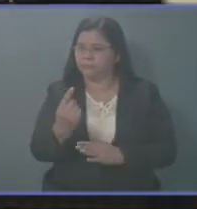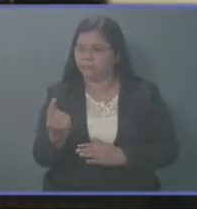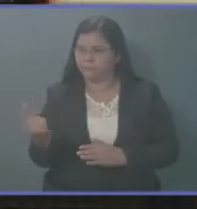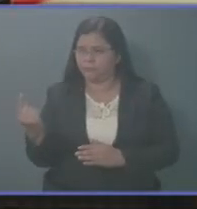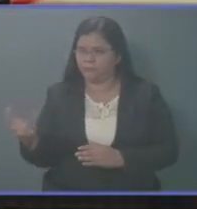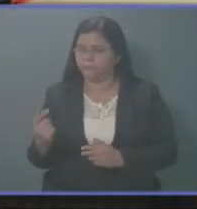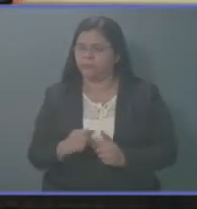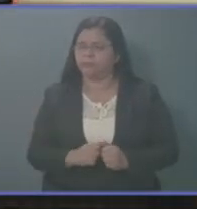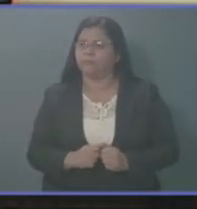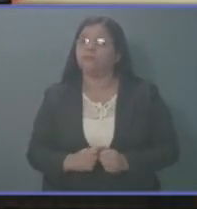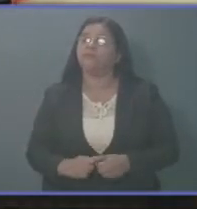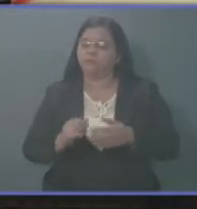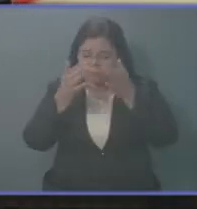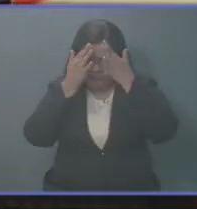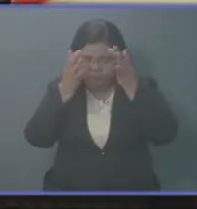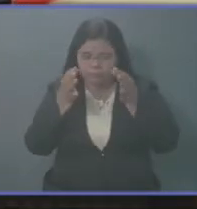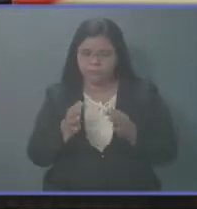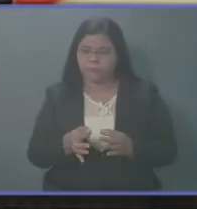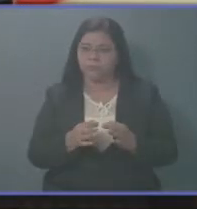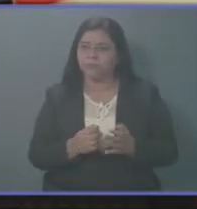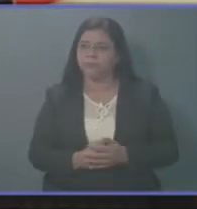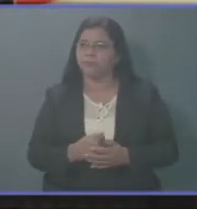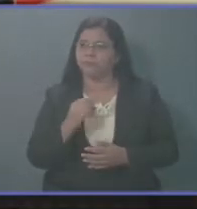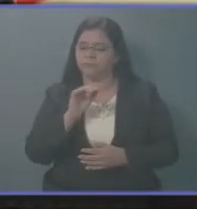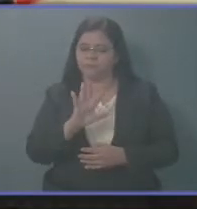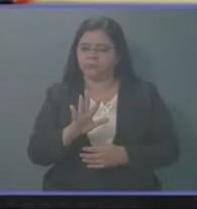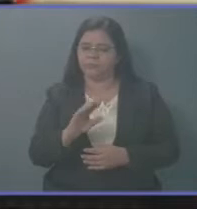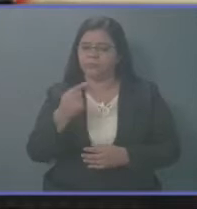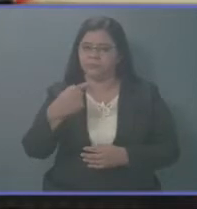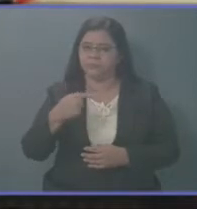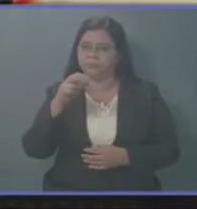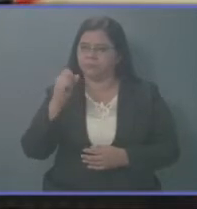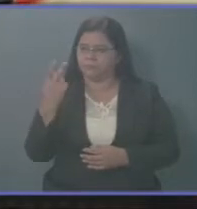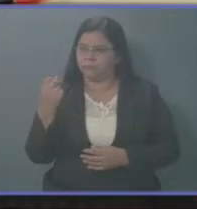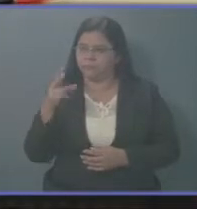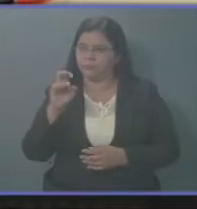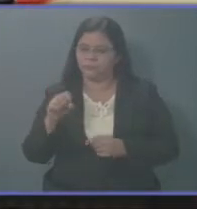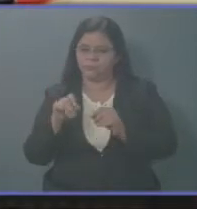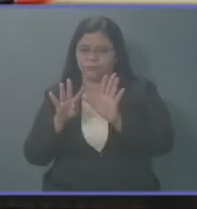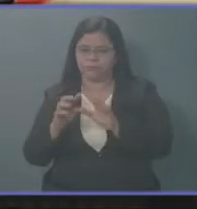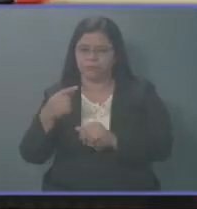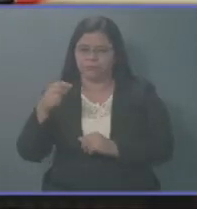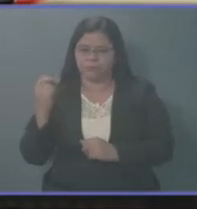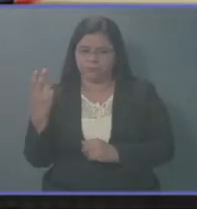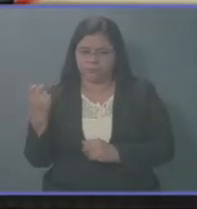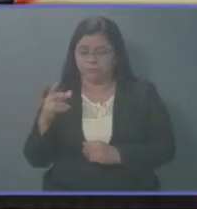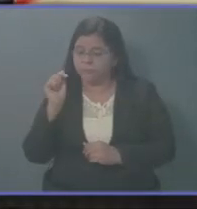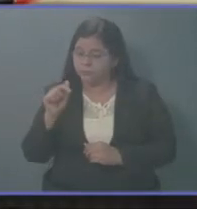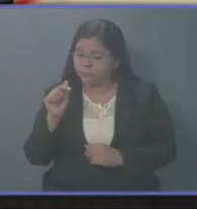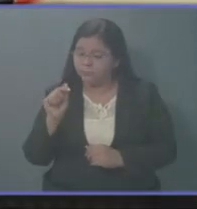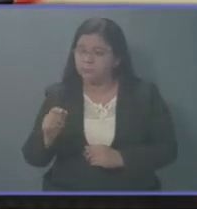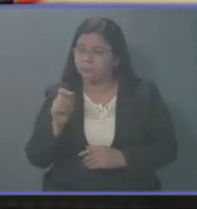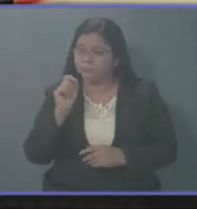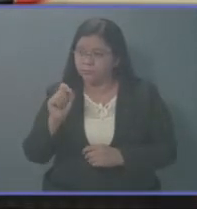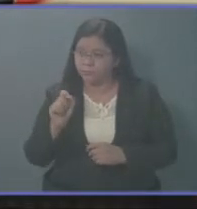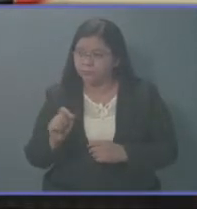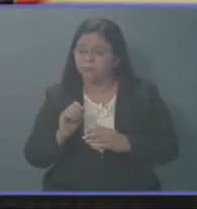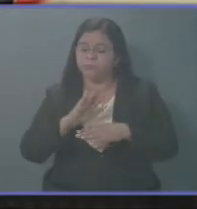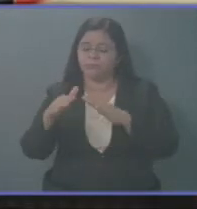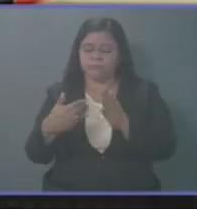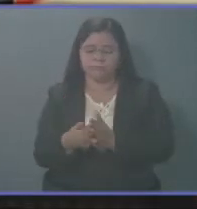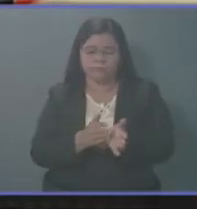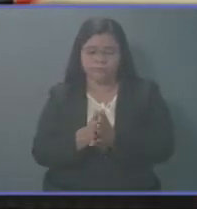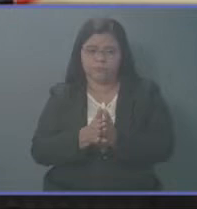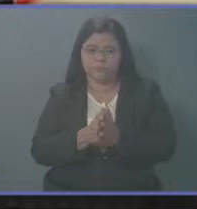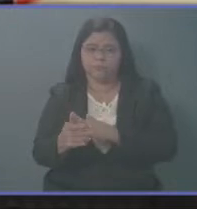designación. Sentencia de 5-12-19-2012. En tal sentido, el principio de interés general impone a la